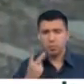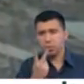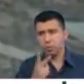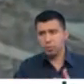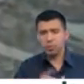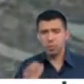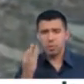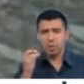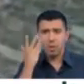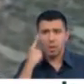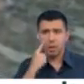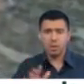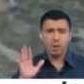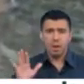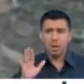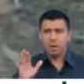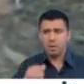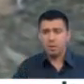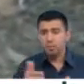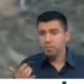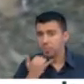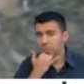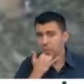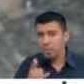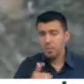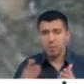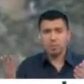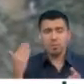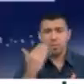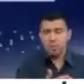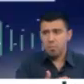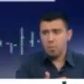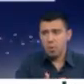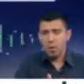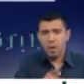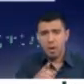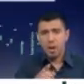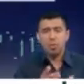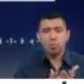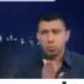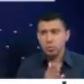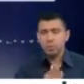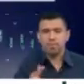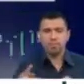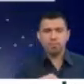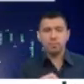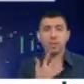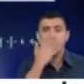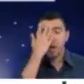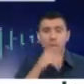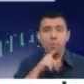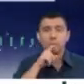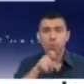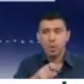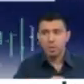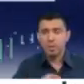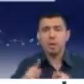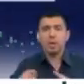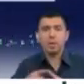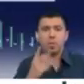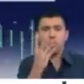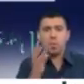planta. Si este bloqueo se mantiene, pues podría afectar la producción de gas domiciliario a Bucaramanga y los cascos urbanos de al menos